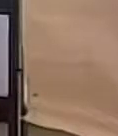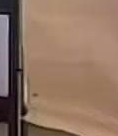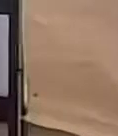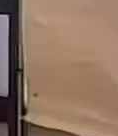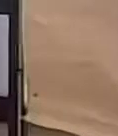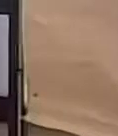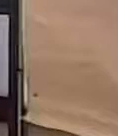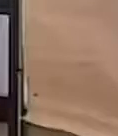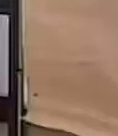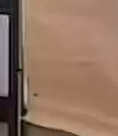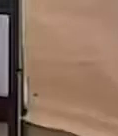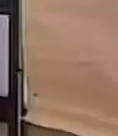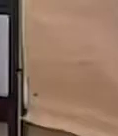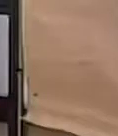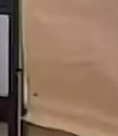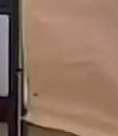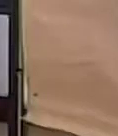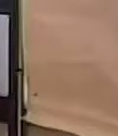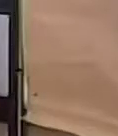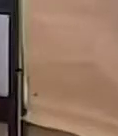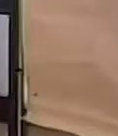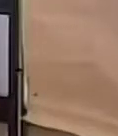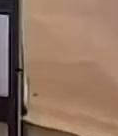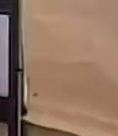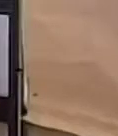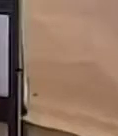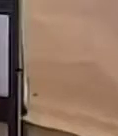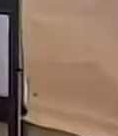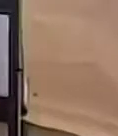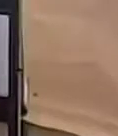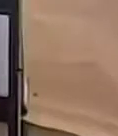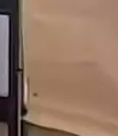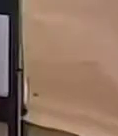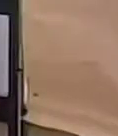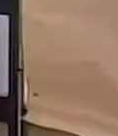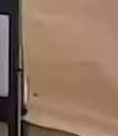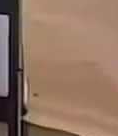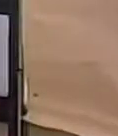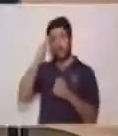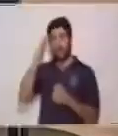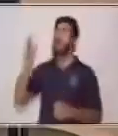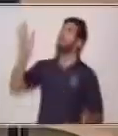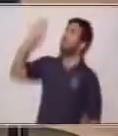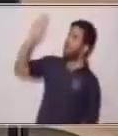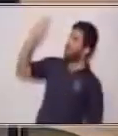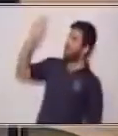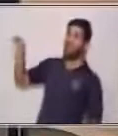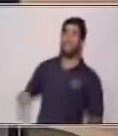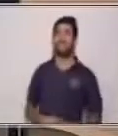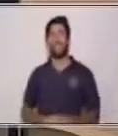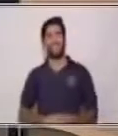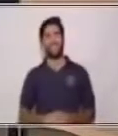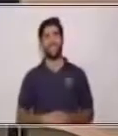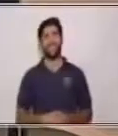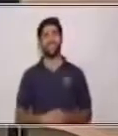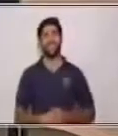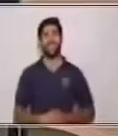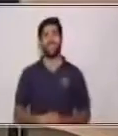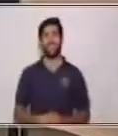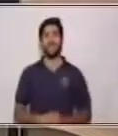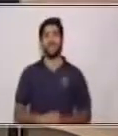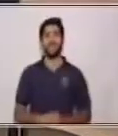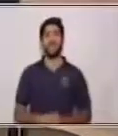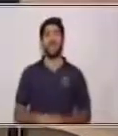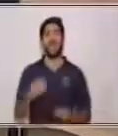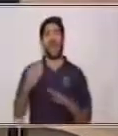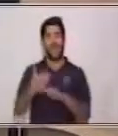lingüística. Hoy en la interpretación nos acompaña Pablo. Hola, Pablo. Antes de empezar, te recomiendo